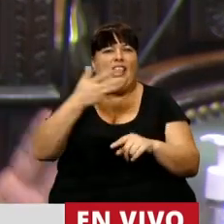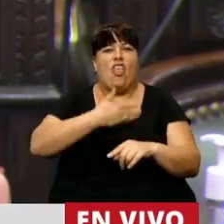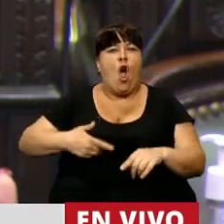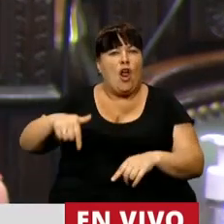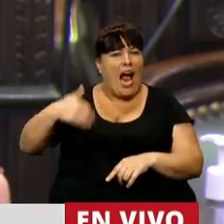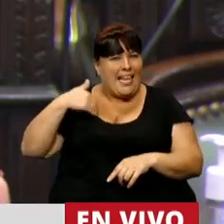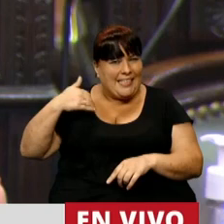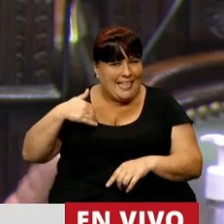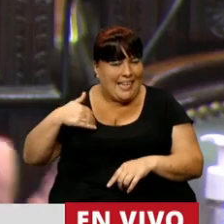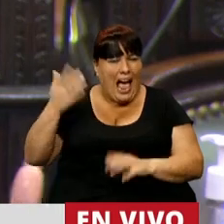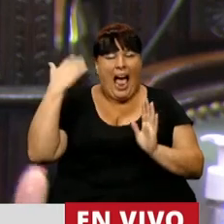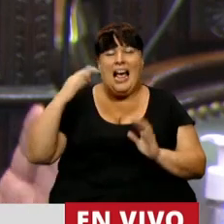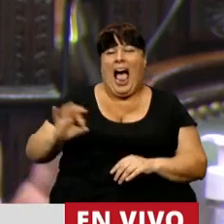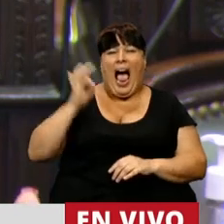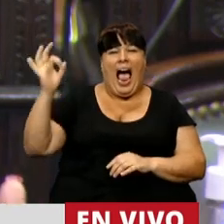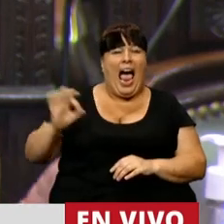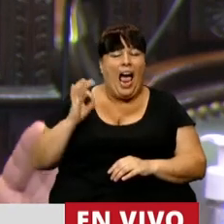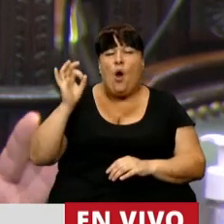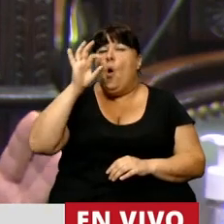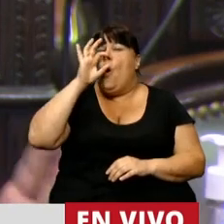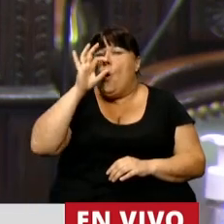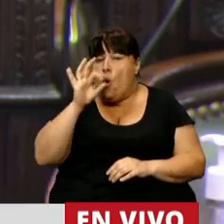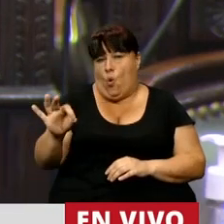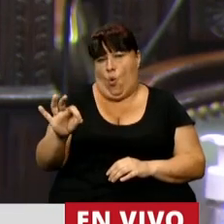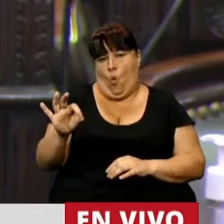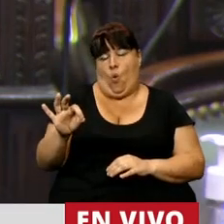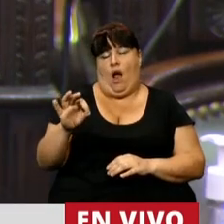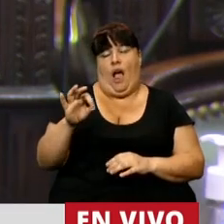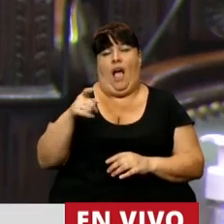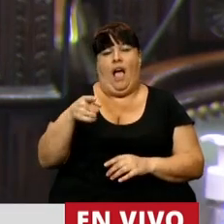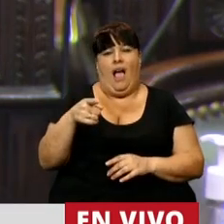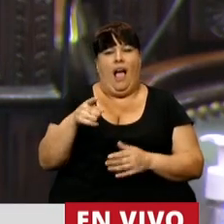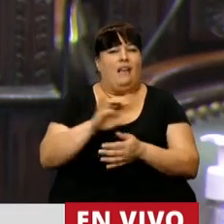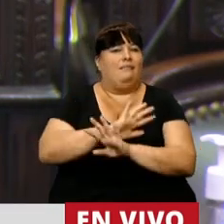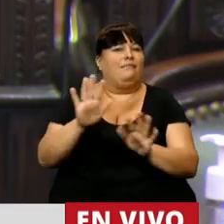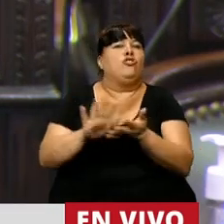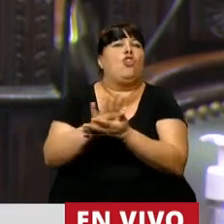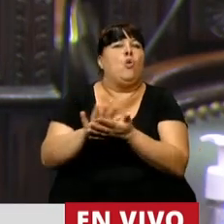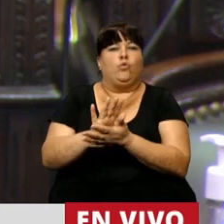este país hace décadas pudo ponerle fin.